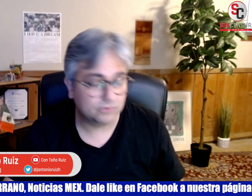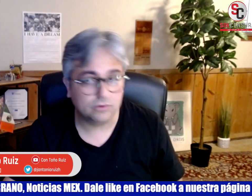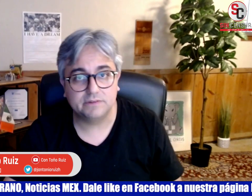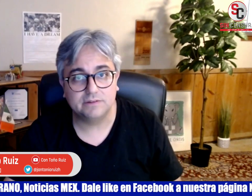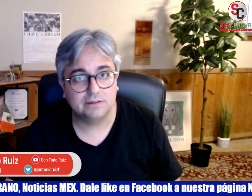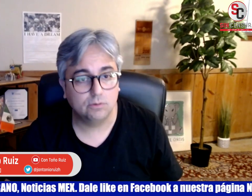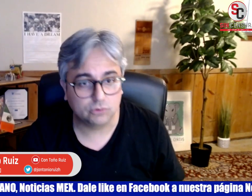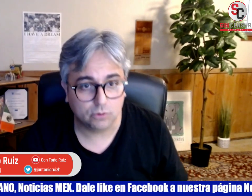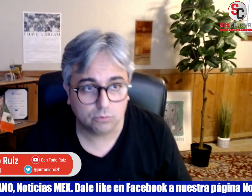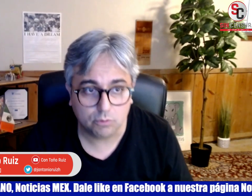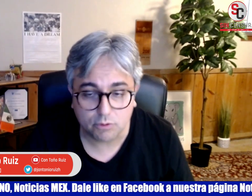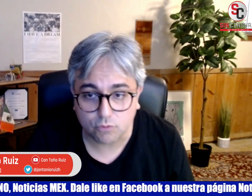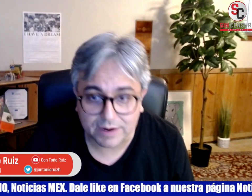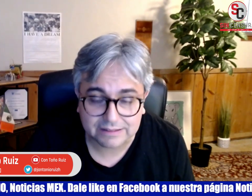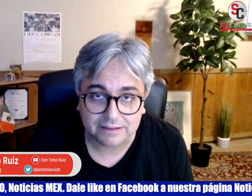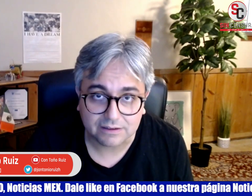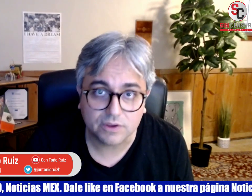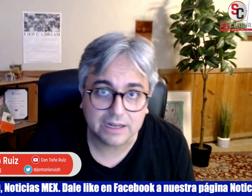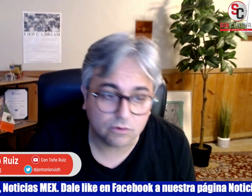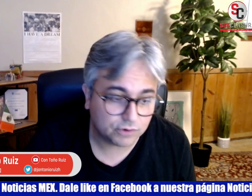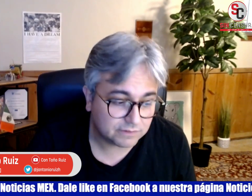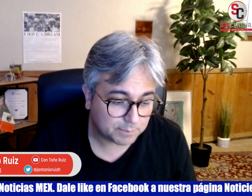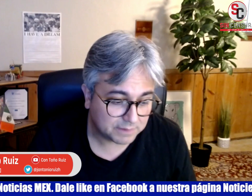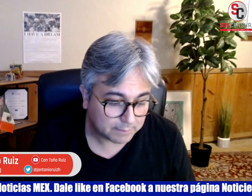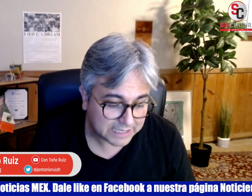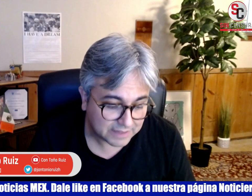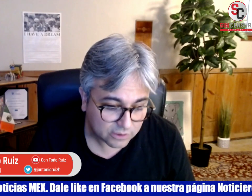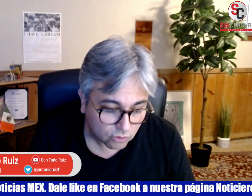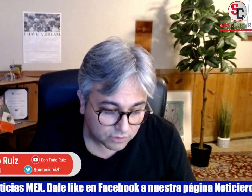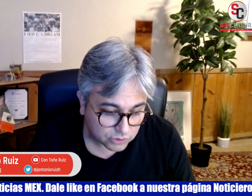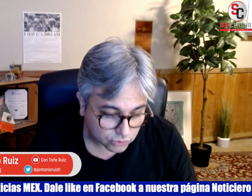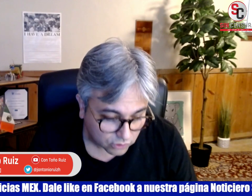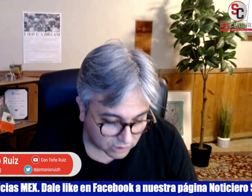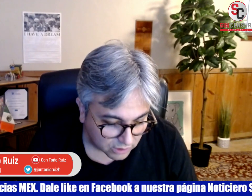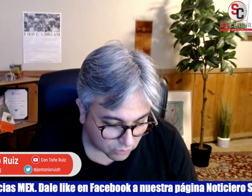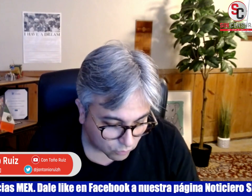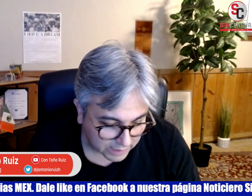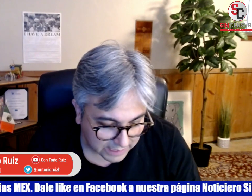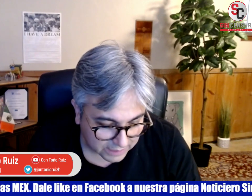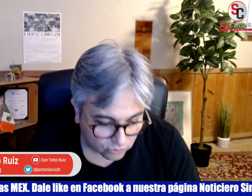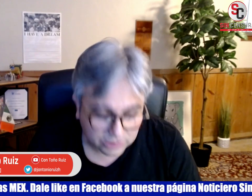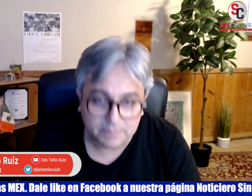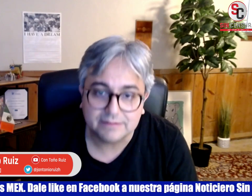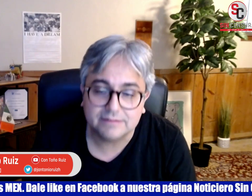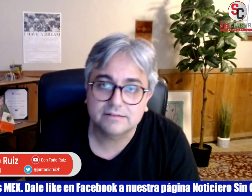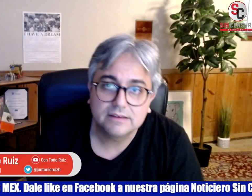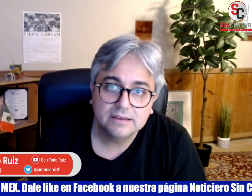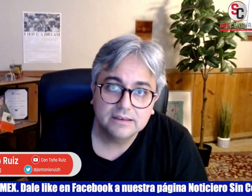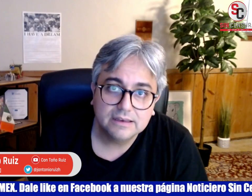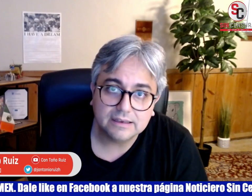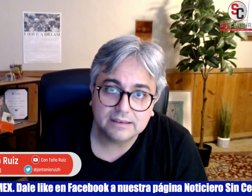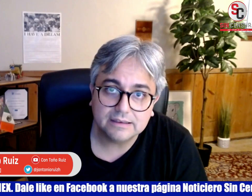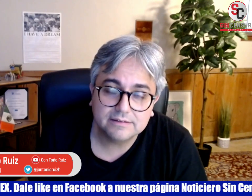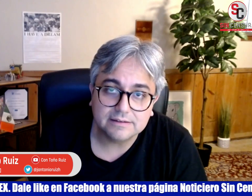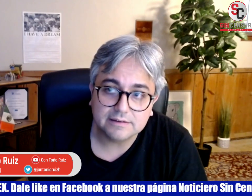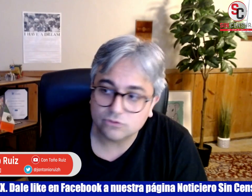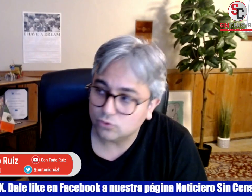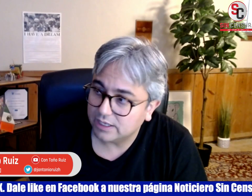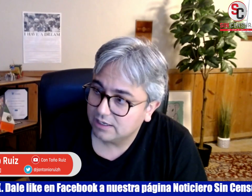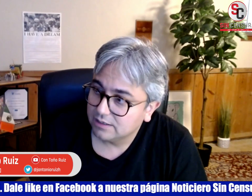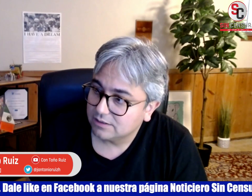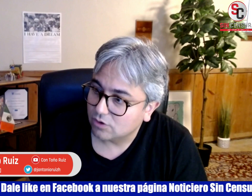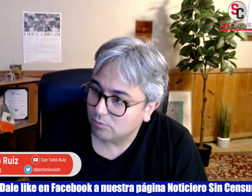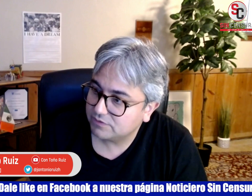Así lo planteó el presidente López Obrador, muy, muy fuerte hoy en la conferencia de prensa mañanera. Yo lo he dicho una y otra vez aquí en